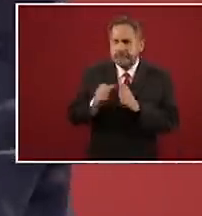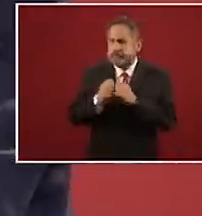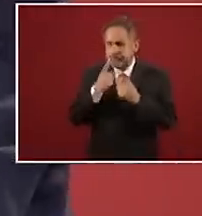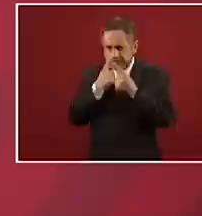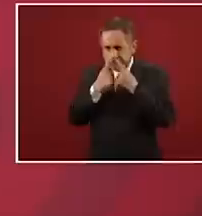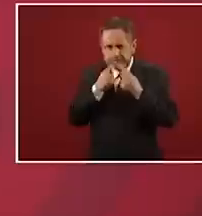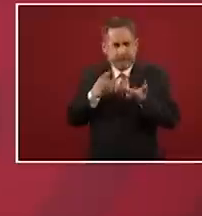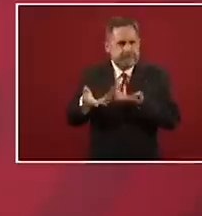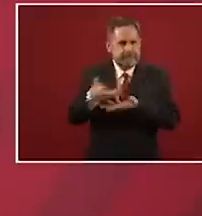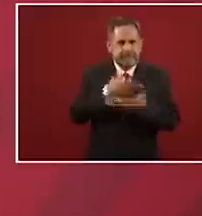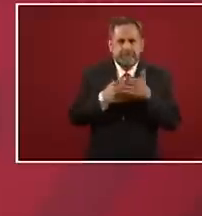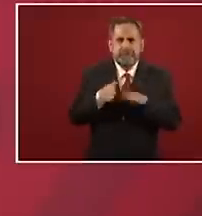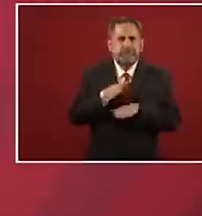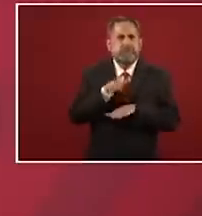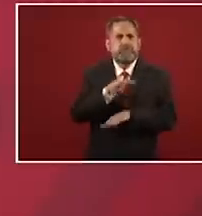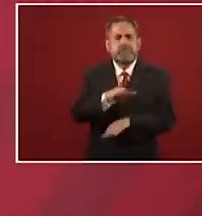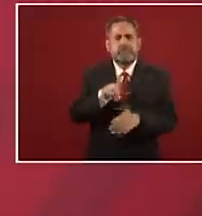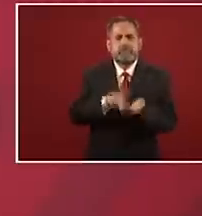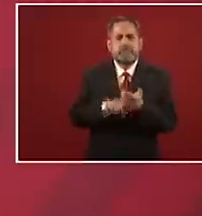conversación sobre asuntos